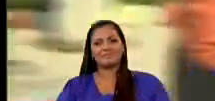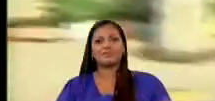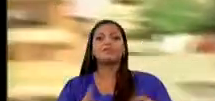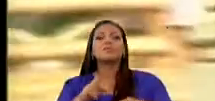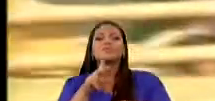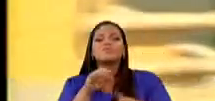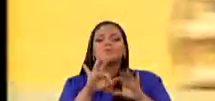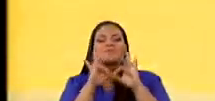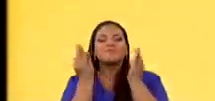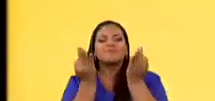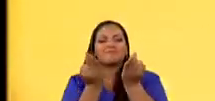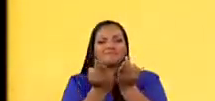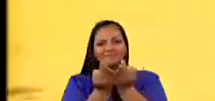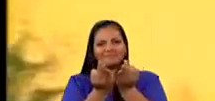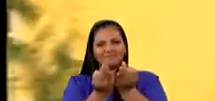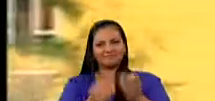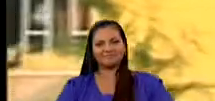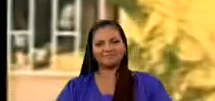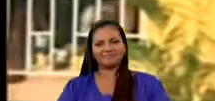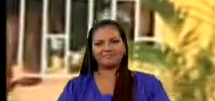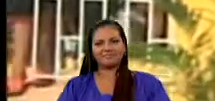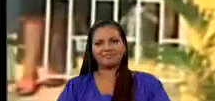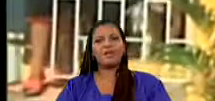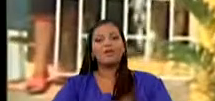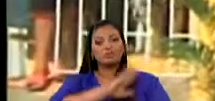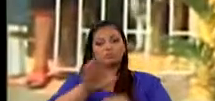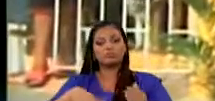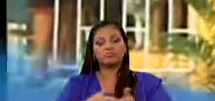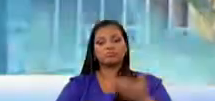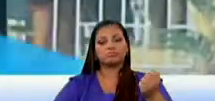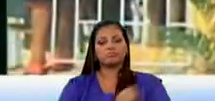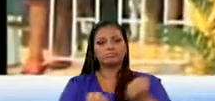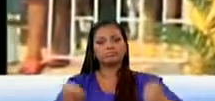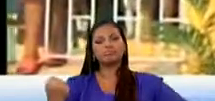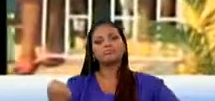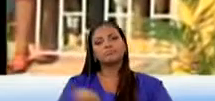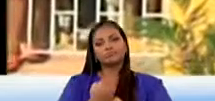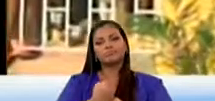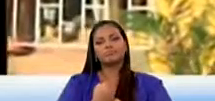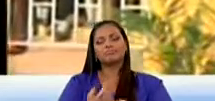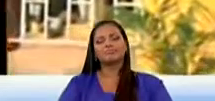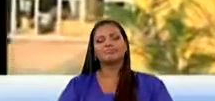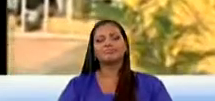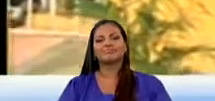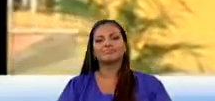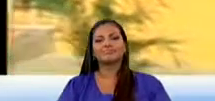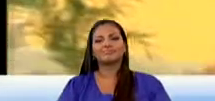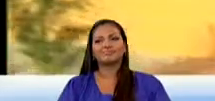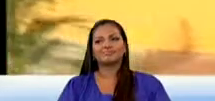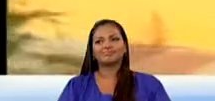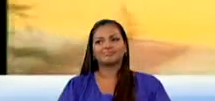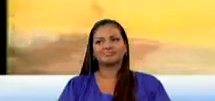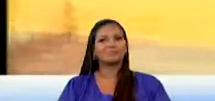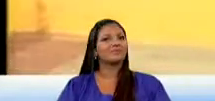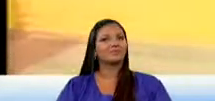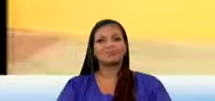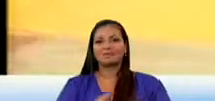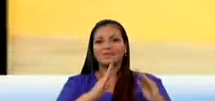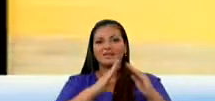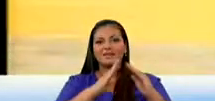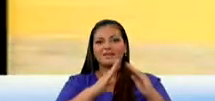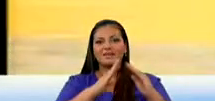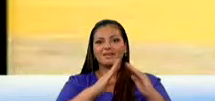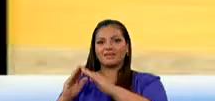familia con todos los vecinos, más que todo. Todos colaborando, todos apoyando a la vez. Y la verdad que nos sentimos contentos. Todos pintamos,